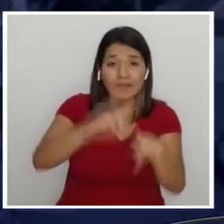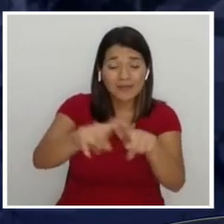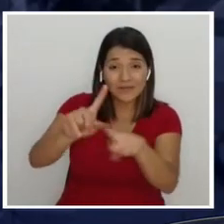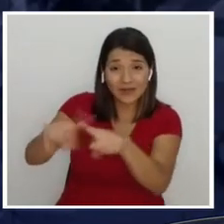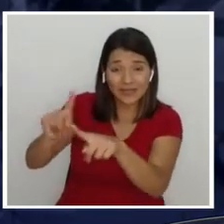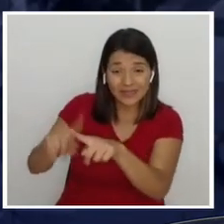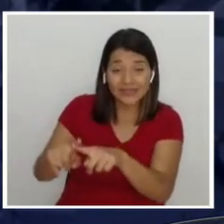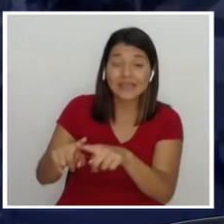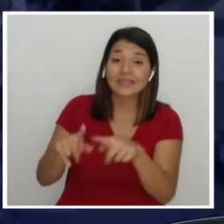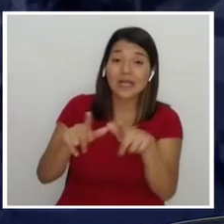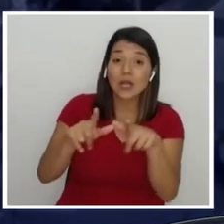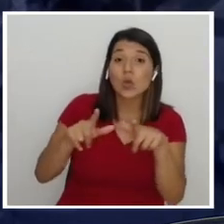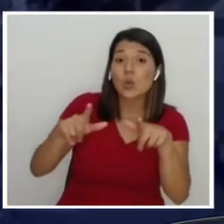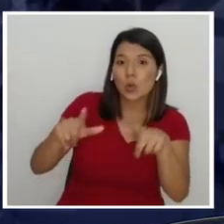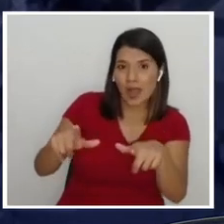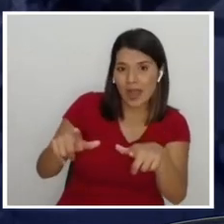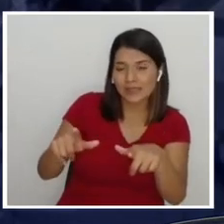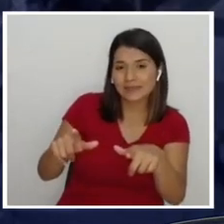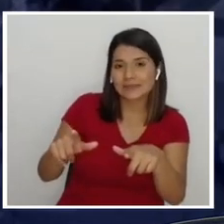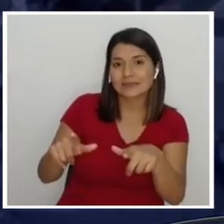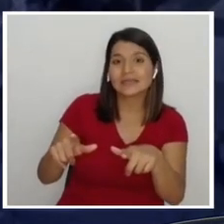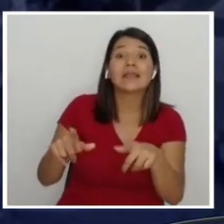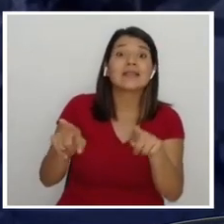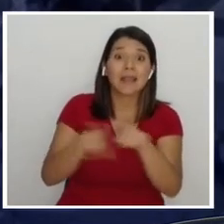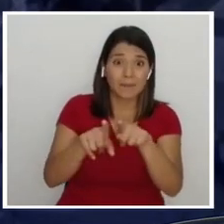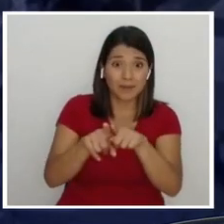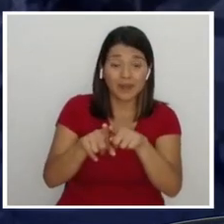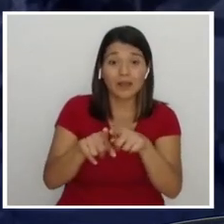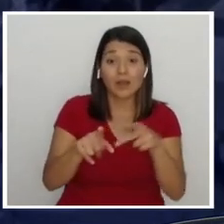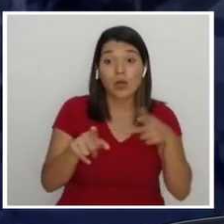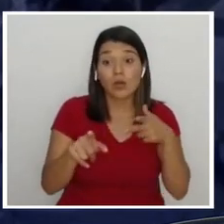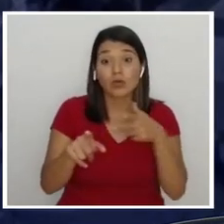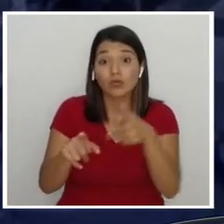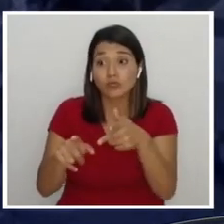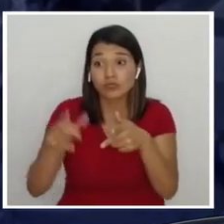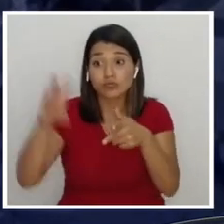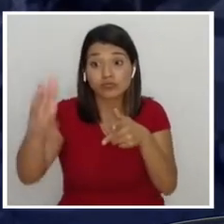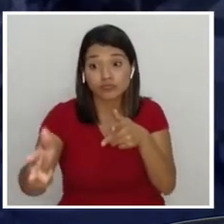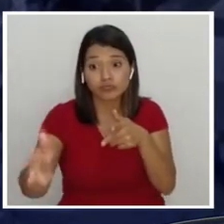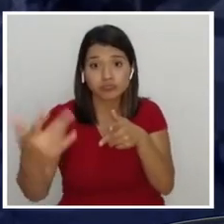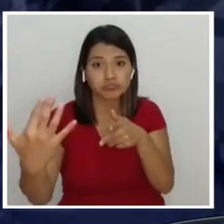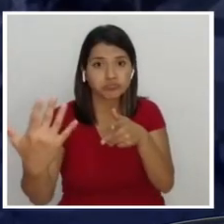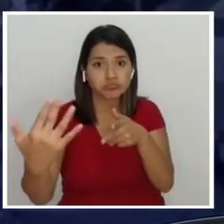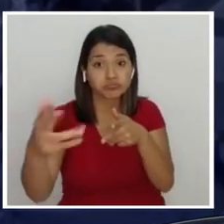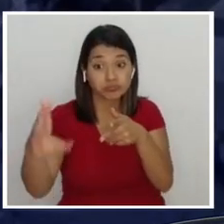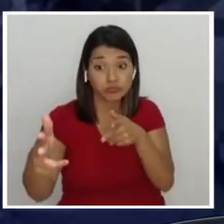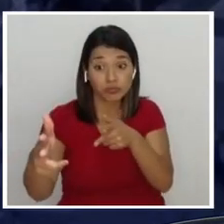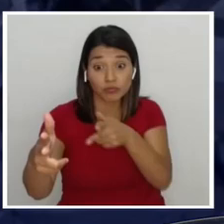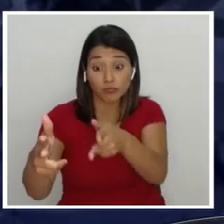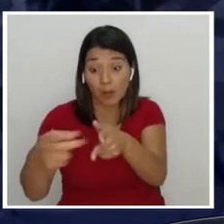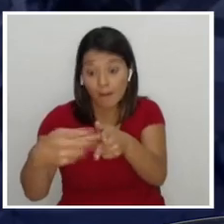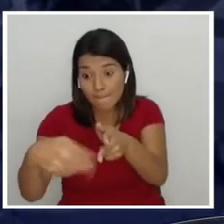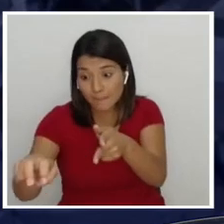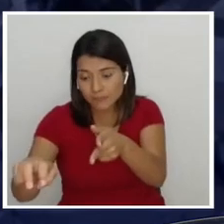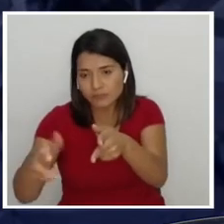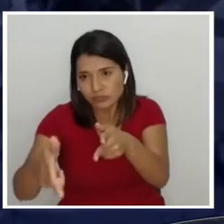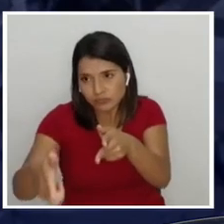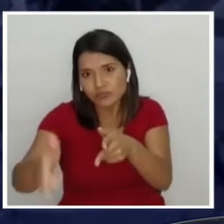lugares para inclusive hacer transbordos y agilizar la atención con unidades de soporte avanzado de